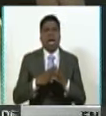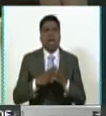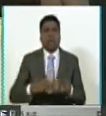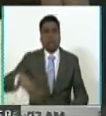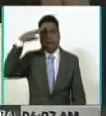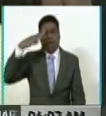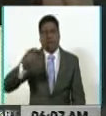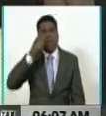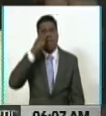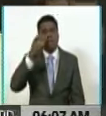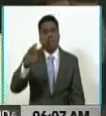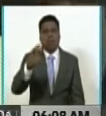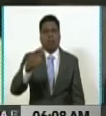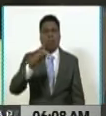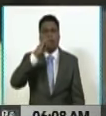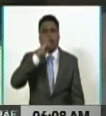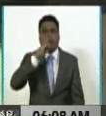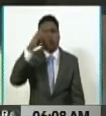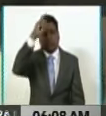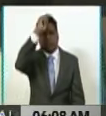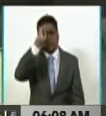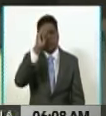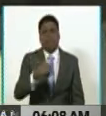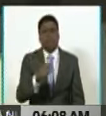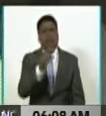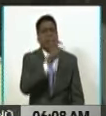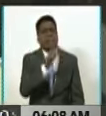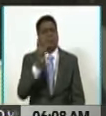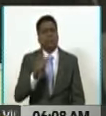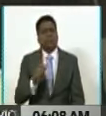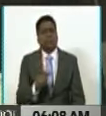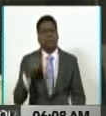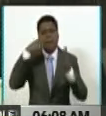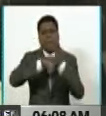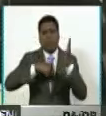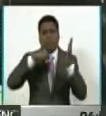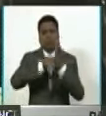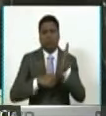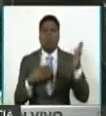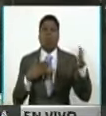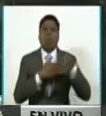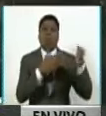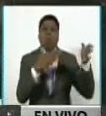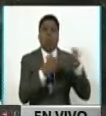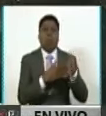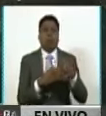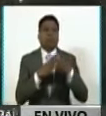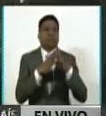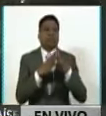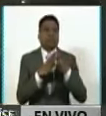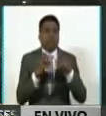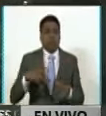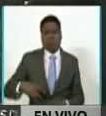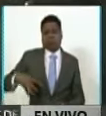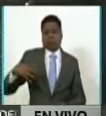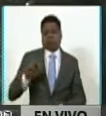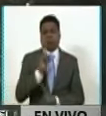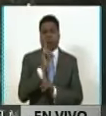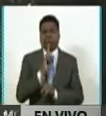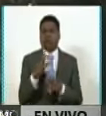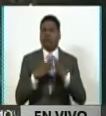soberano Ezequiel Zamora, quien luchó contra el latifundismo y la oligarquía por la concepción de un gobierno popular para